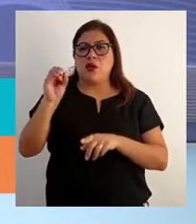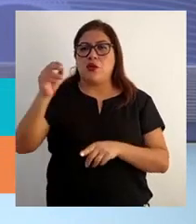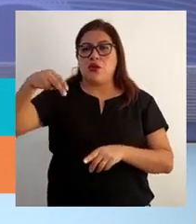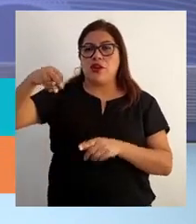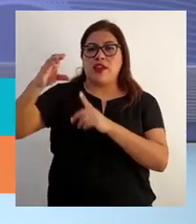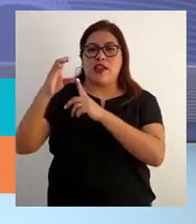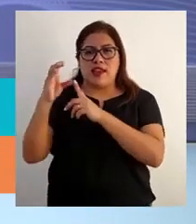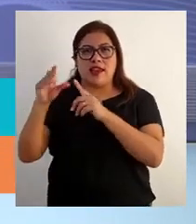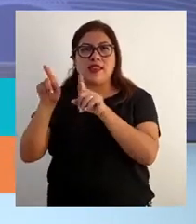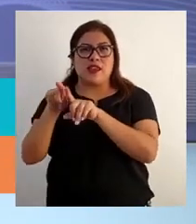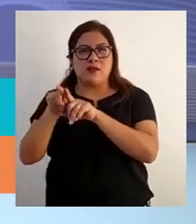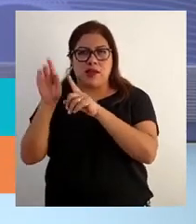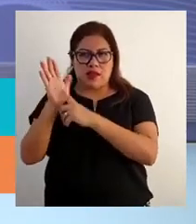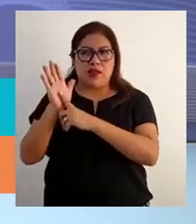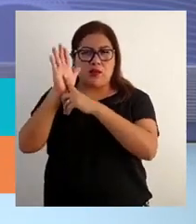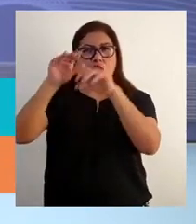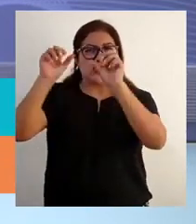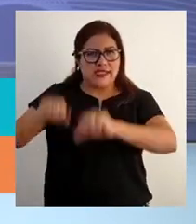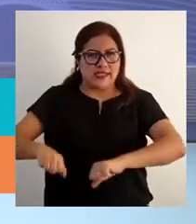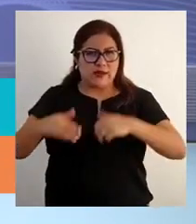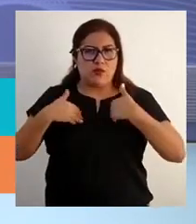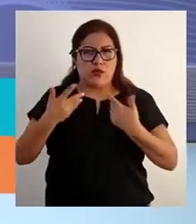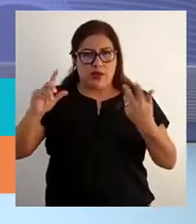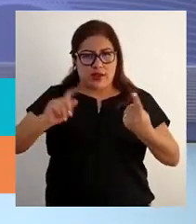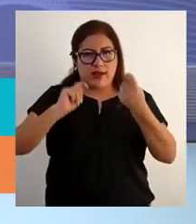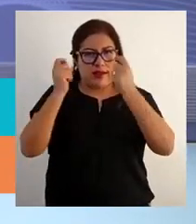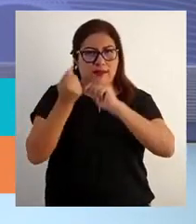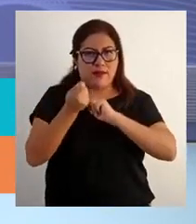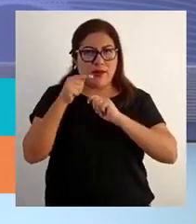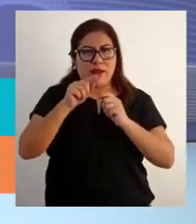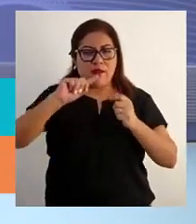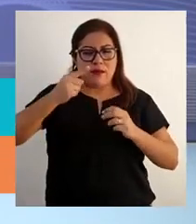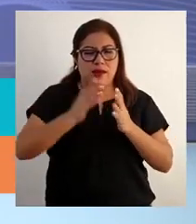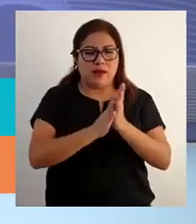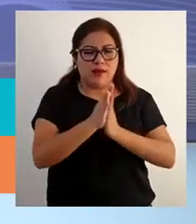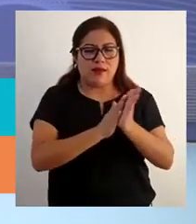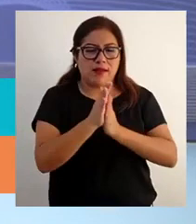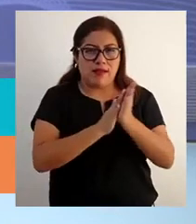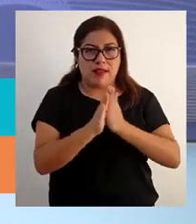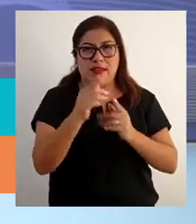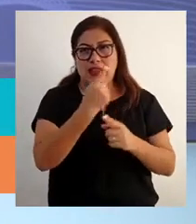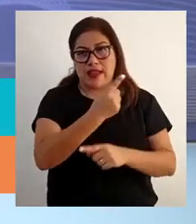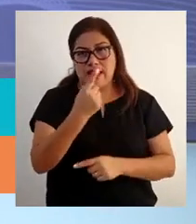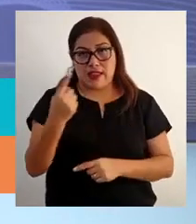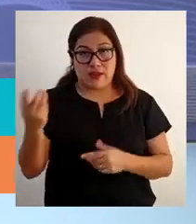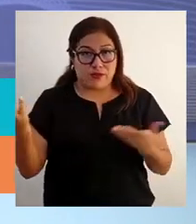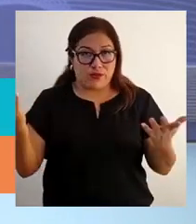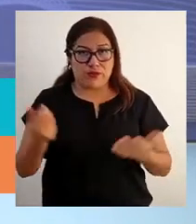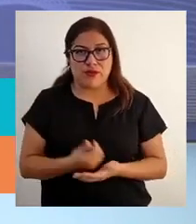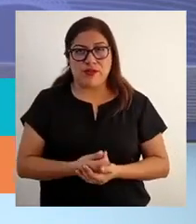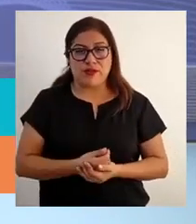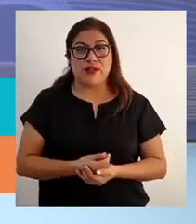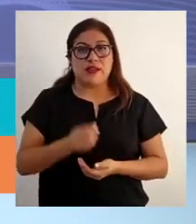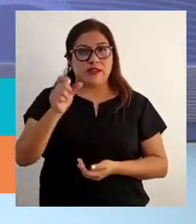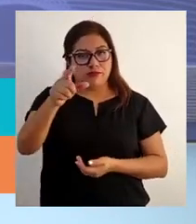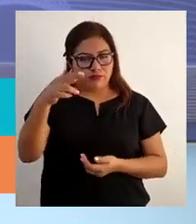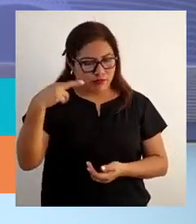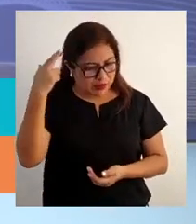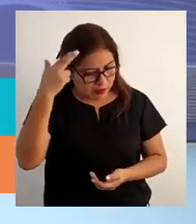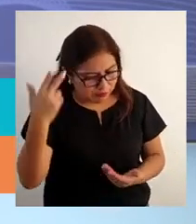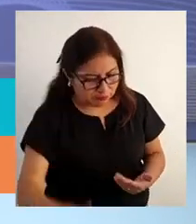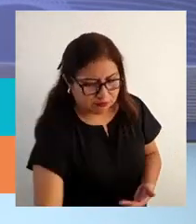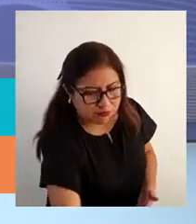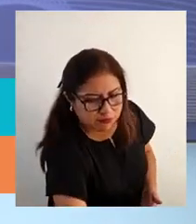demostrar, ¿no?, que es posible generar cambios desde iniciativas particulares. Claro que sí, tienes toda la razón, Ricardo. Así es.